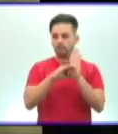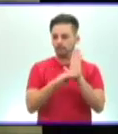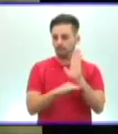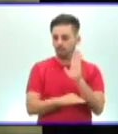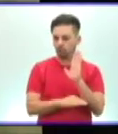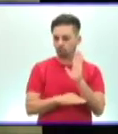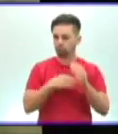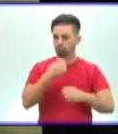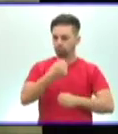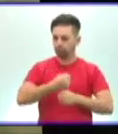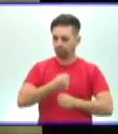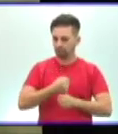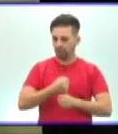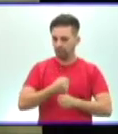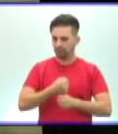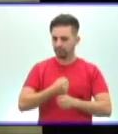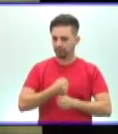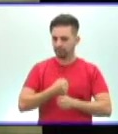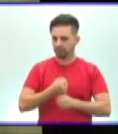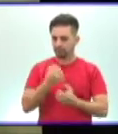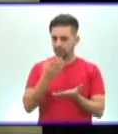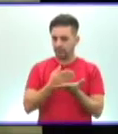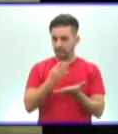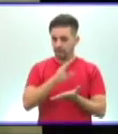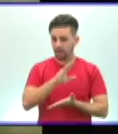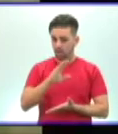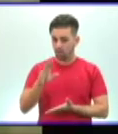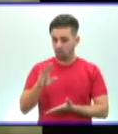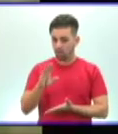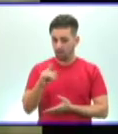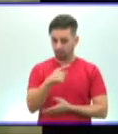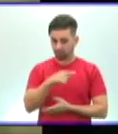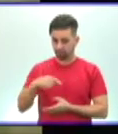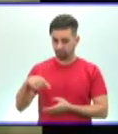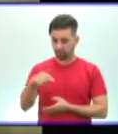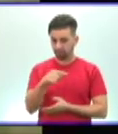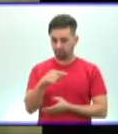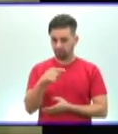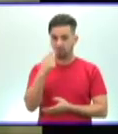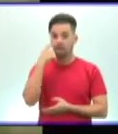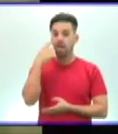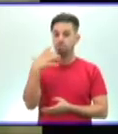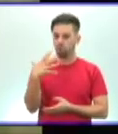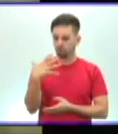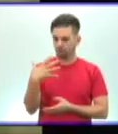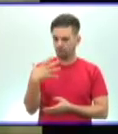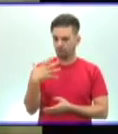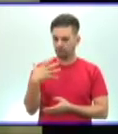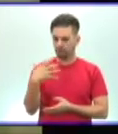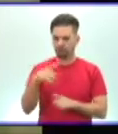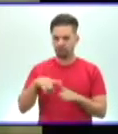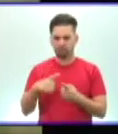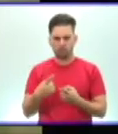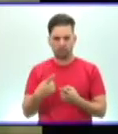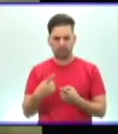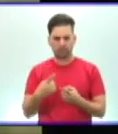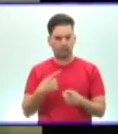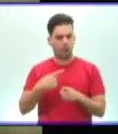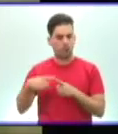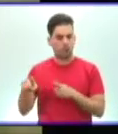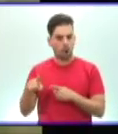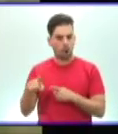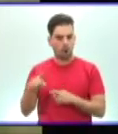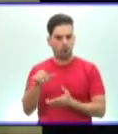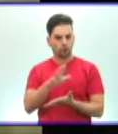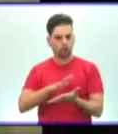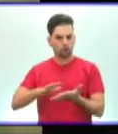Es importante ratificar esto porque para el trabajo de la ciencia se utilizan, por supuesto, otros métodos y